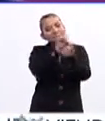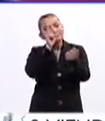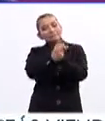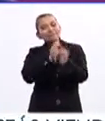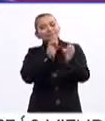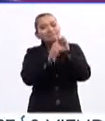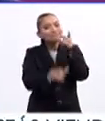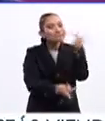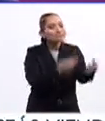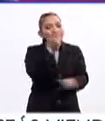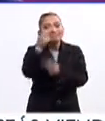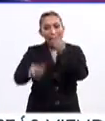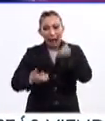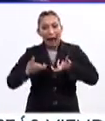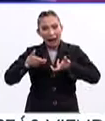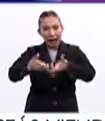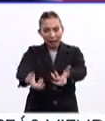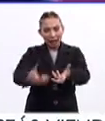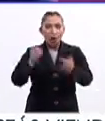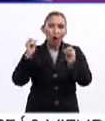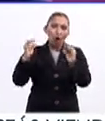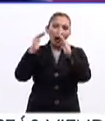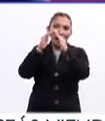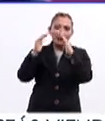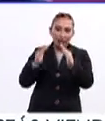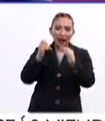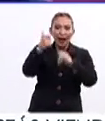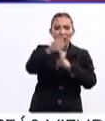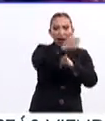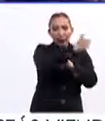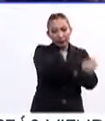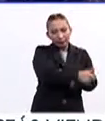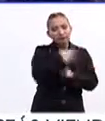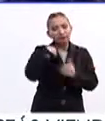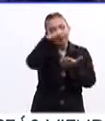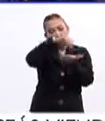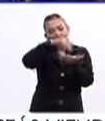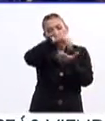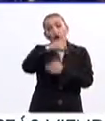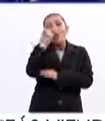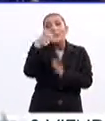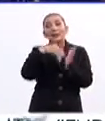y diálogos en las calles y en los hogares de México levantó